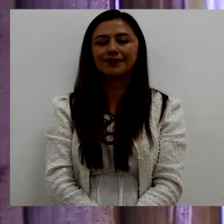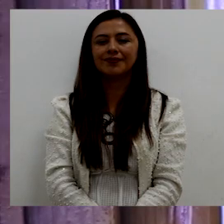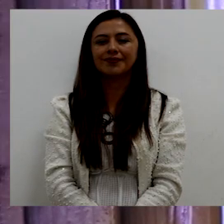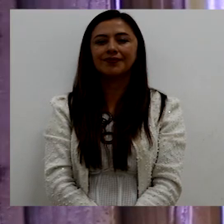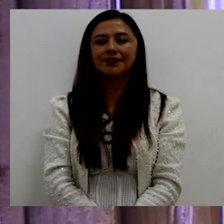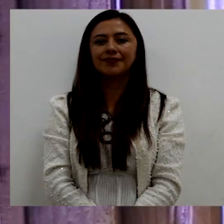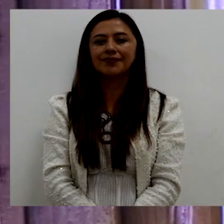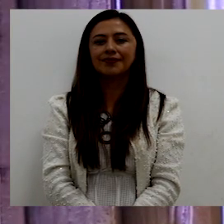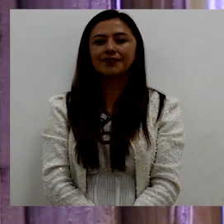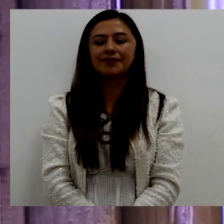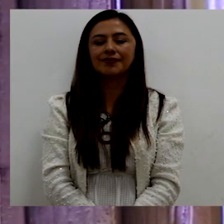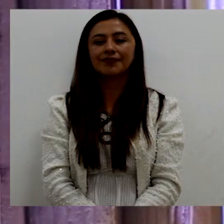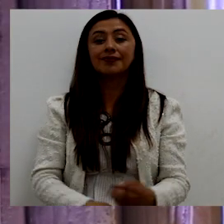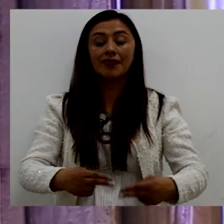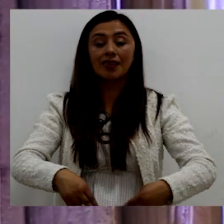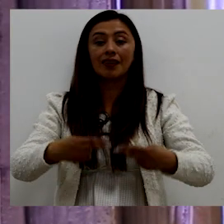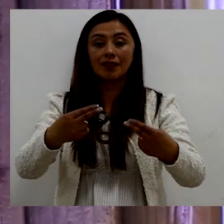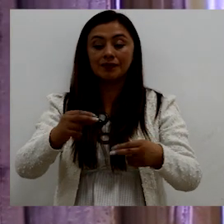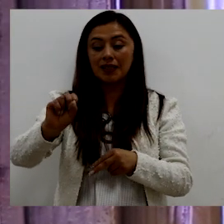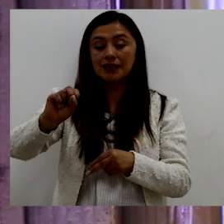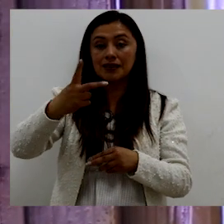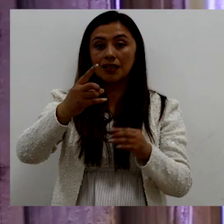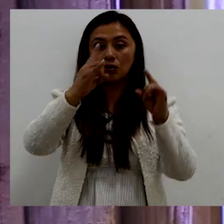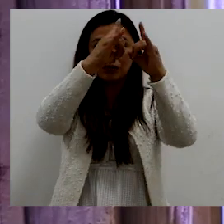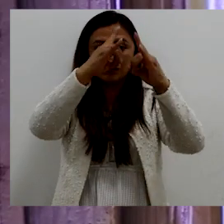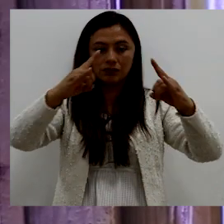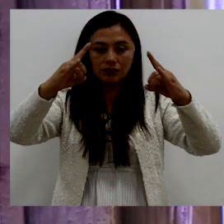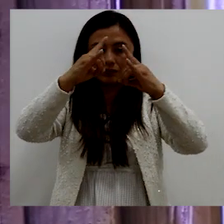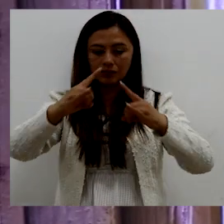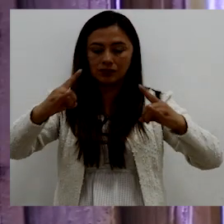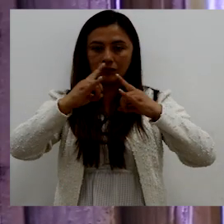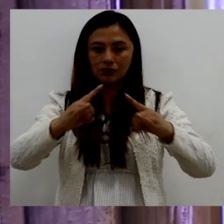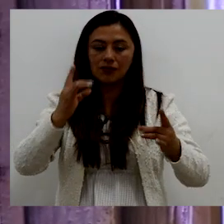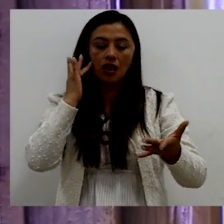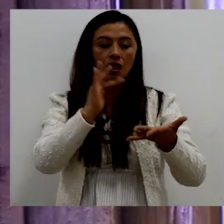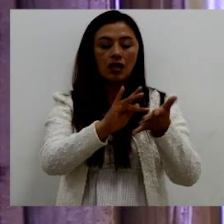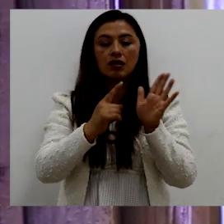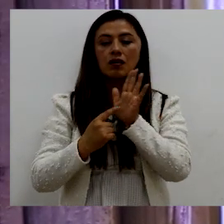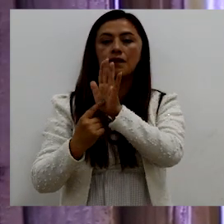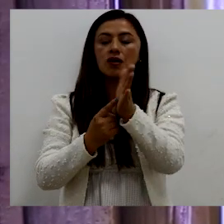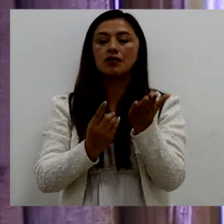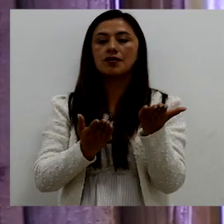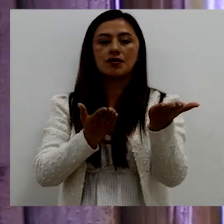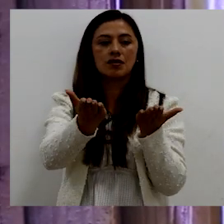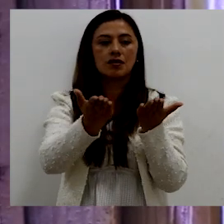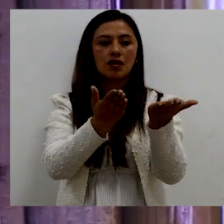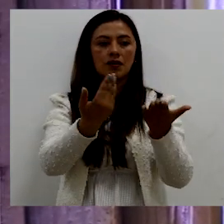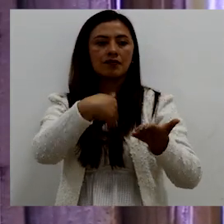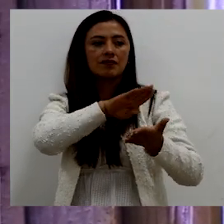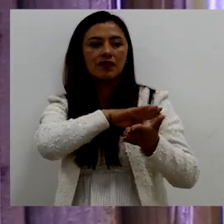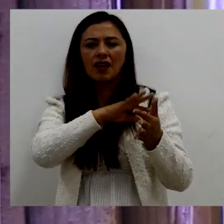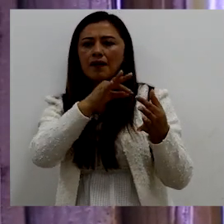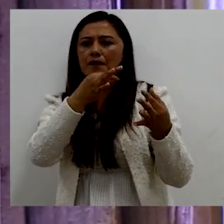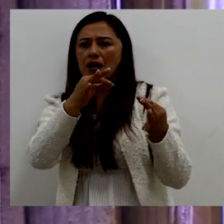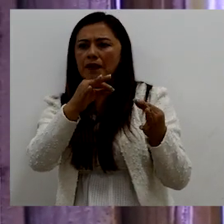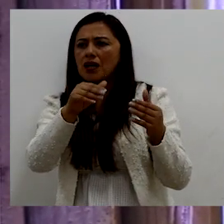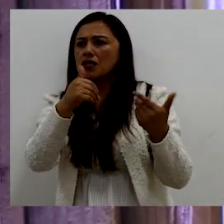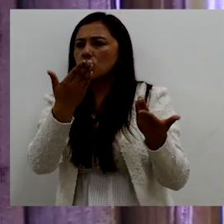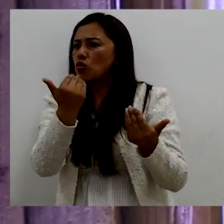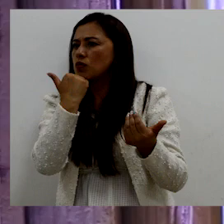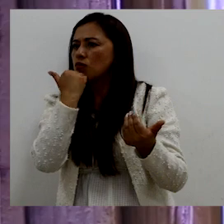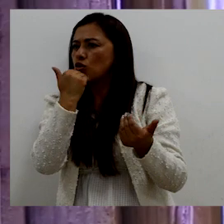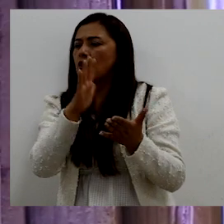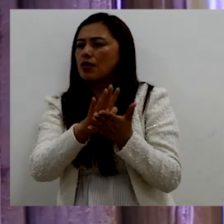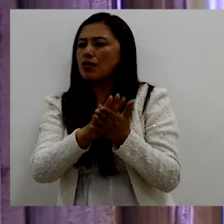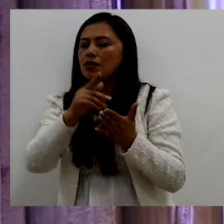Y en Tunja se llevó a cabo la segunda Feria de la Transparencia, un espacio para que los ciudadanos conozcan sobre trámites, participación ciudadana con